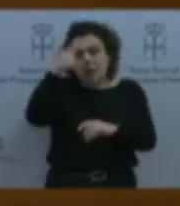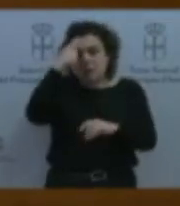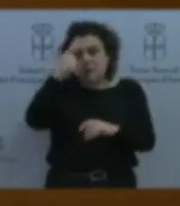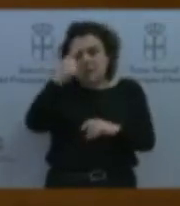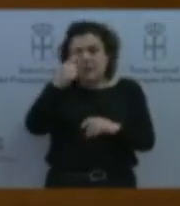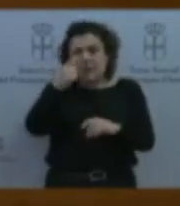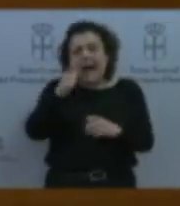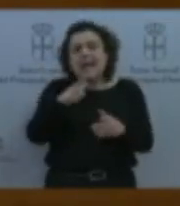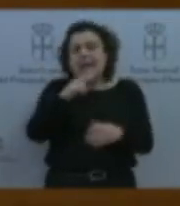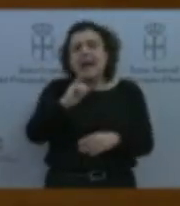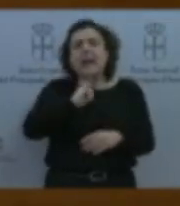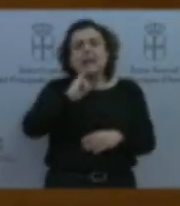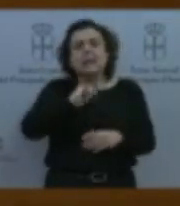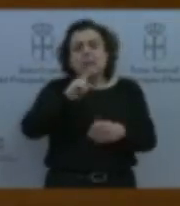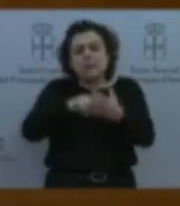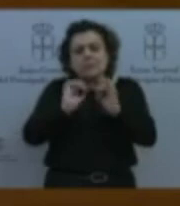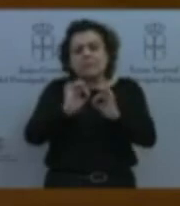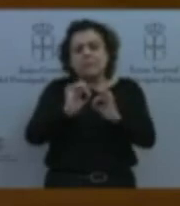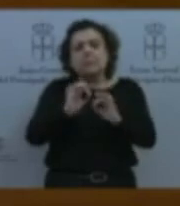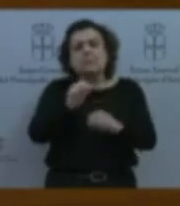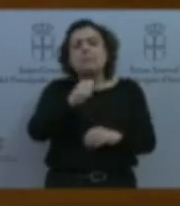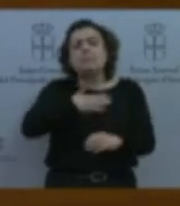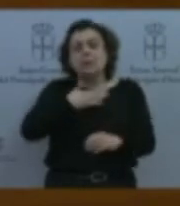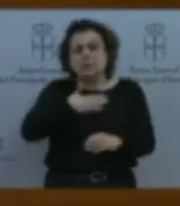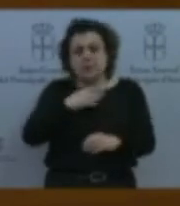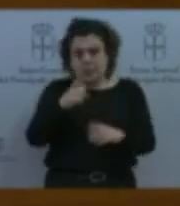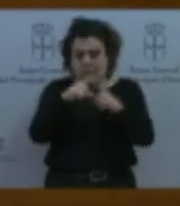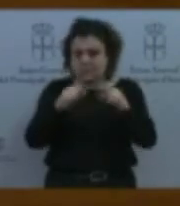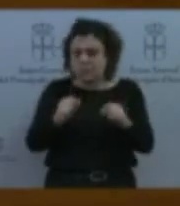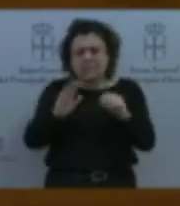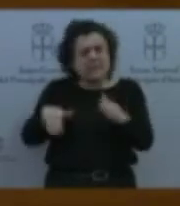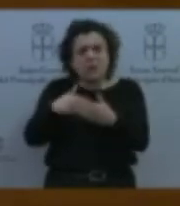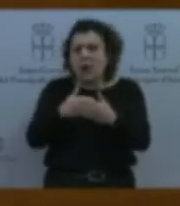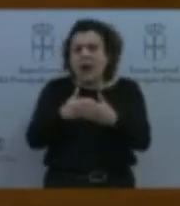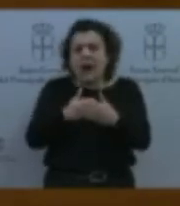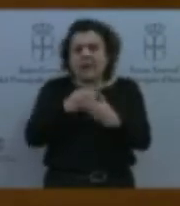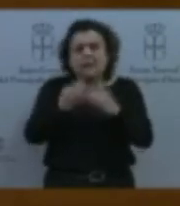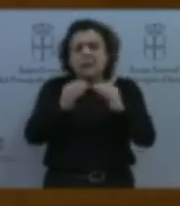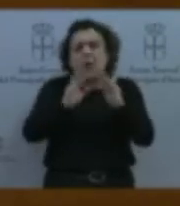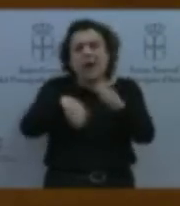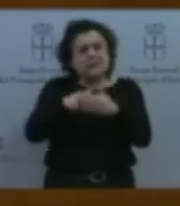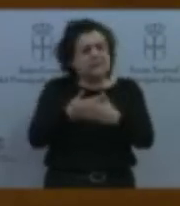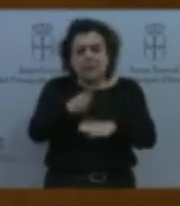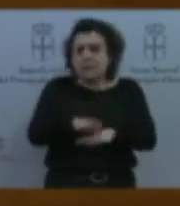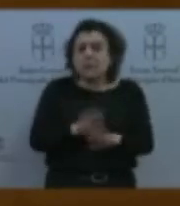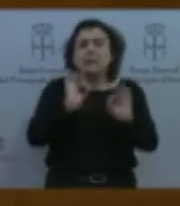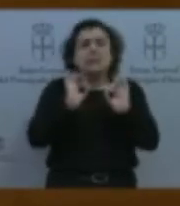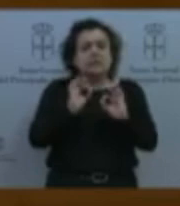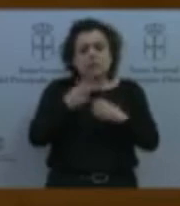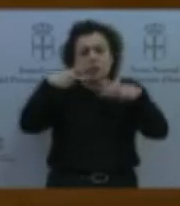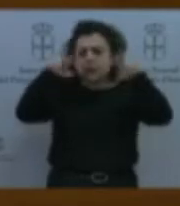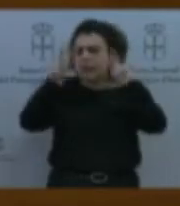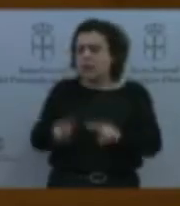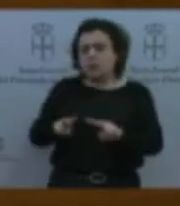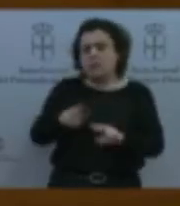¿no? Por lo tanto, yo creo que el reconocimiento, y es fundamental el reconocimiento de este grupo parlamentario, y creo que hay algo que comparte la Cámara y una